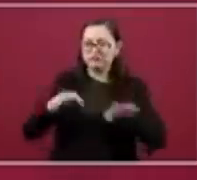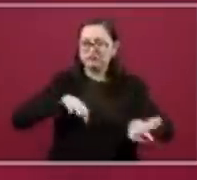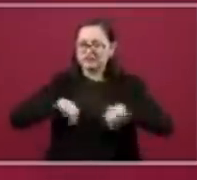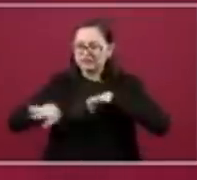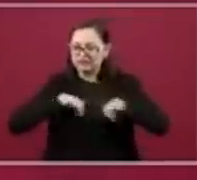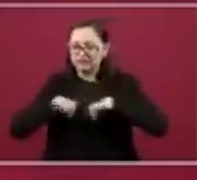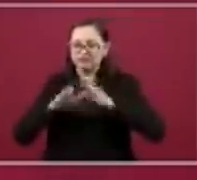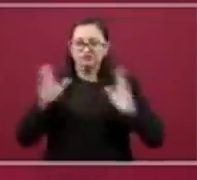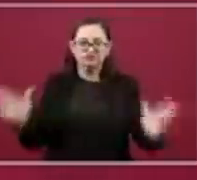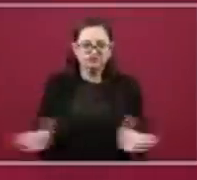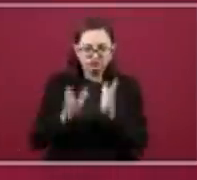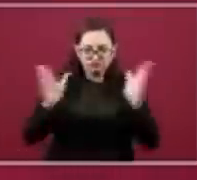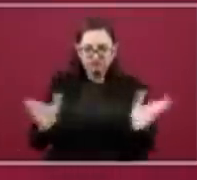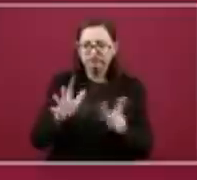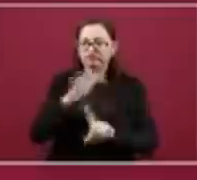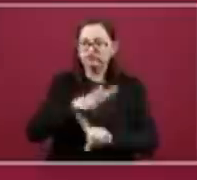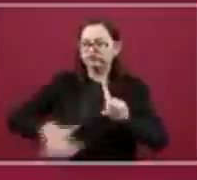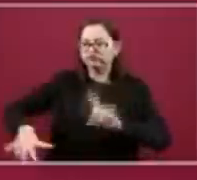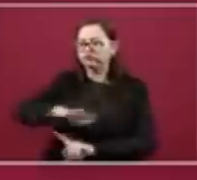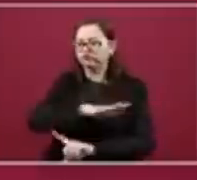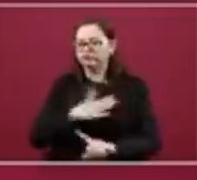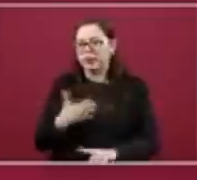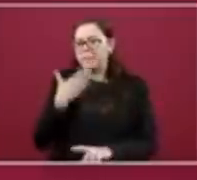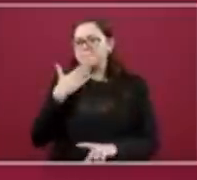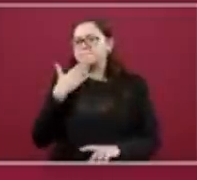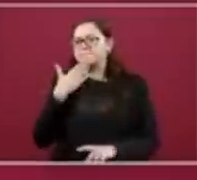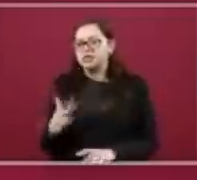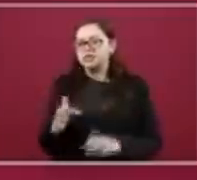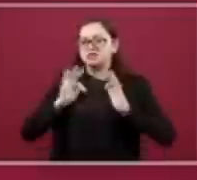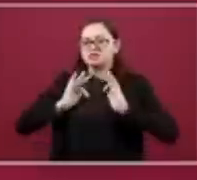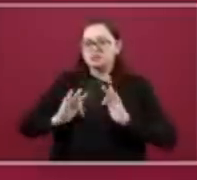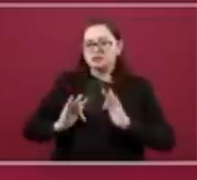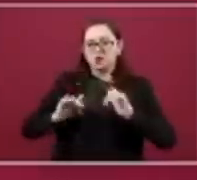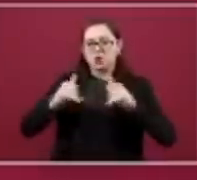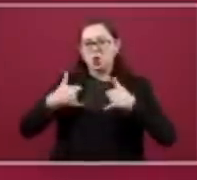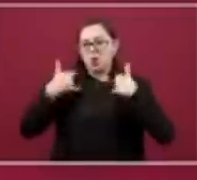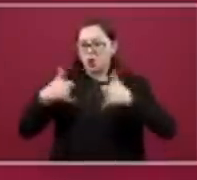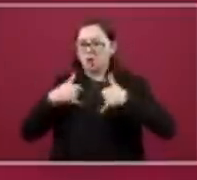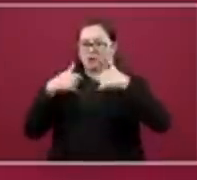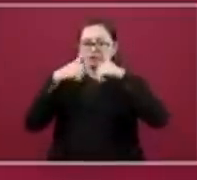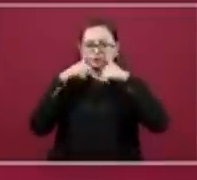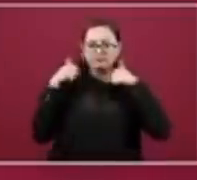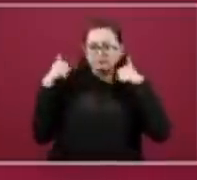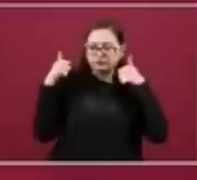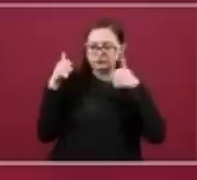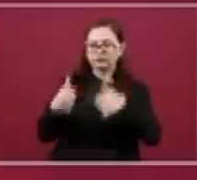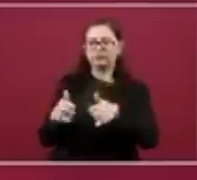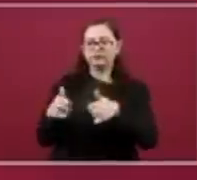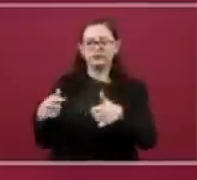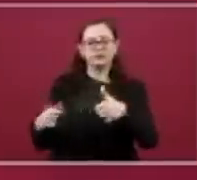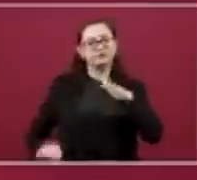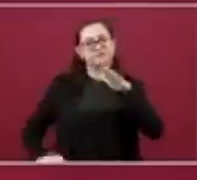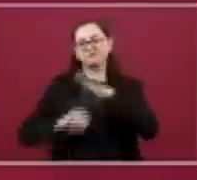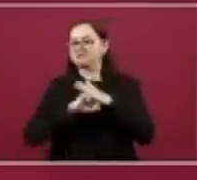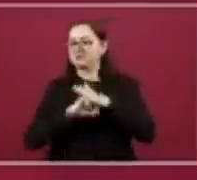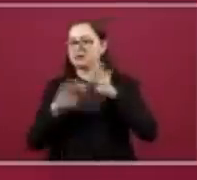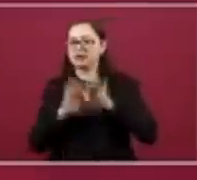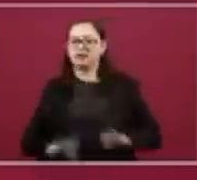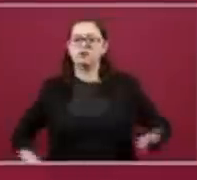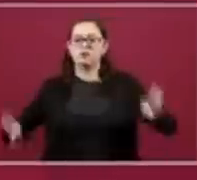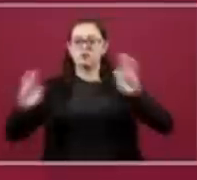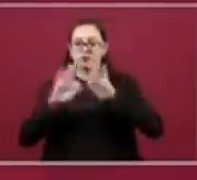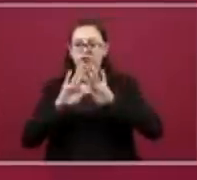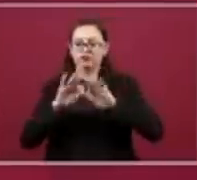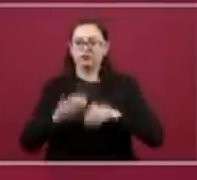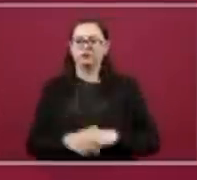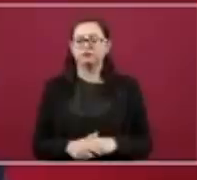haya bienestar, para que haya atención a los jóvenes. Eso es lo fundamental. Y